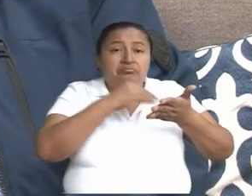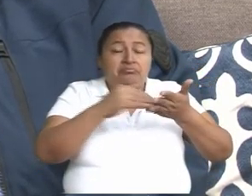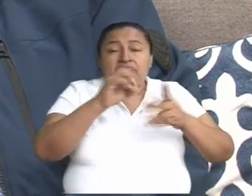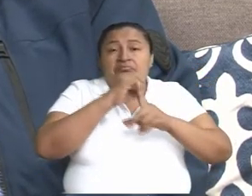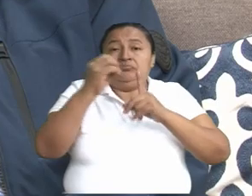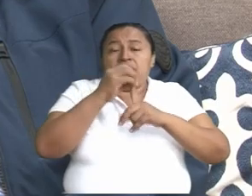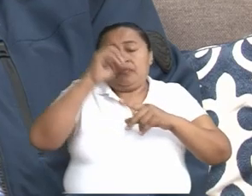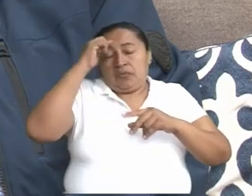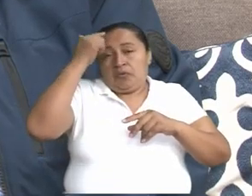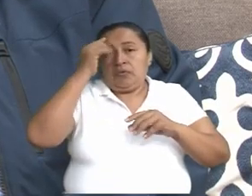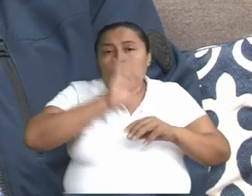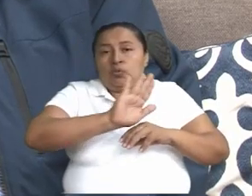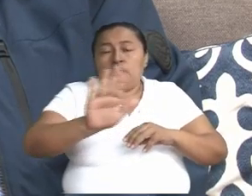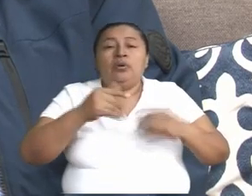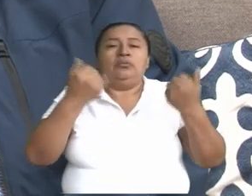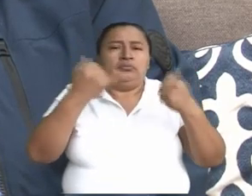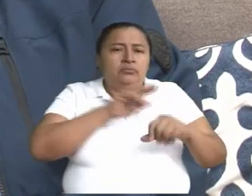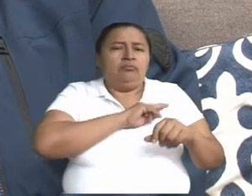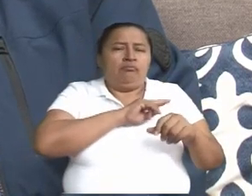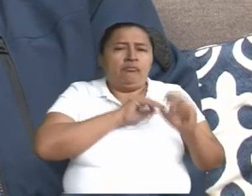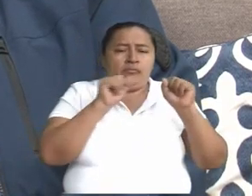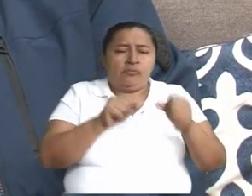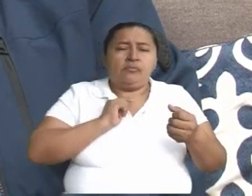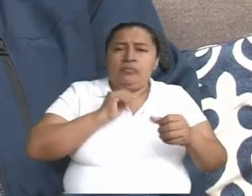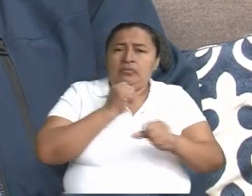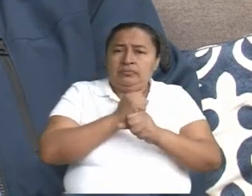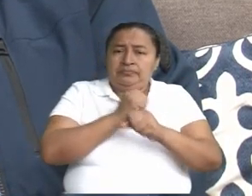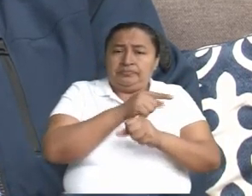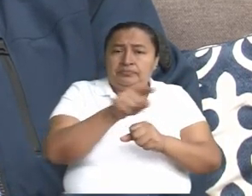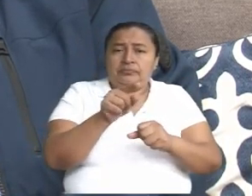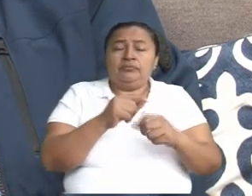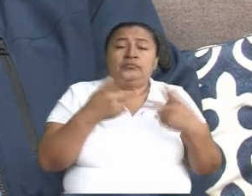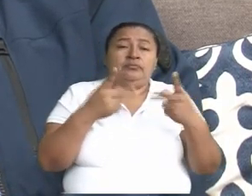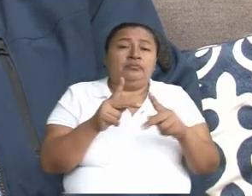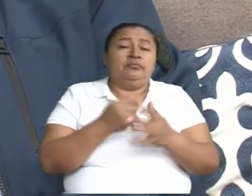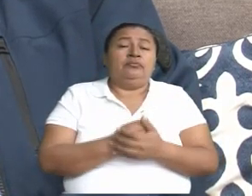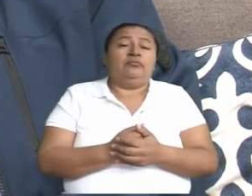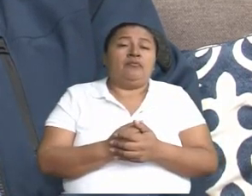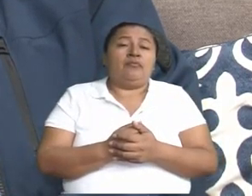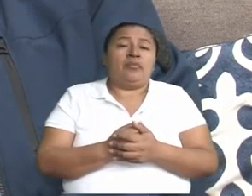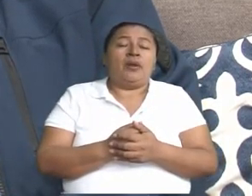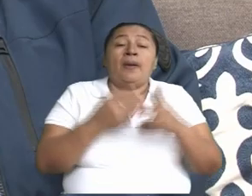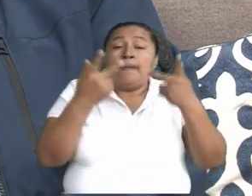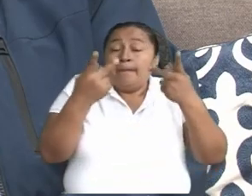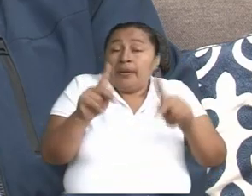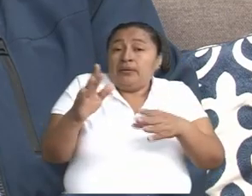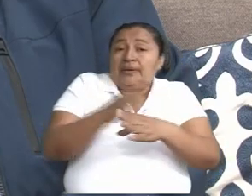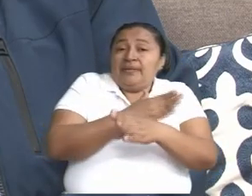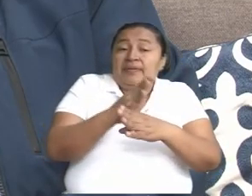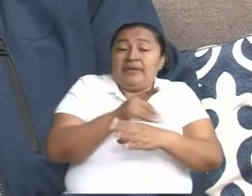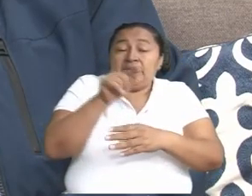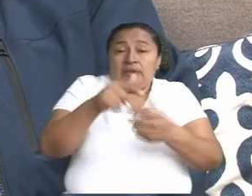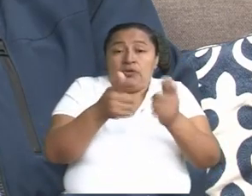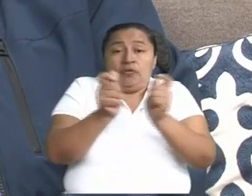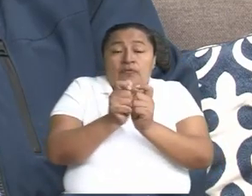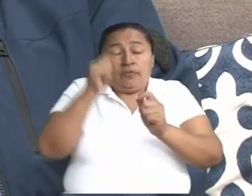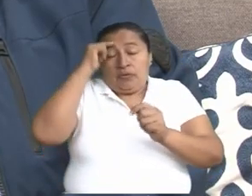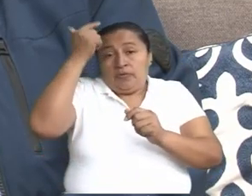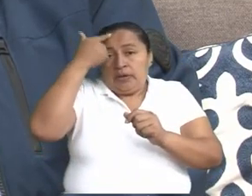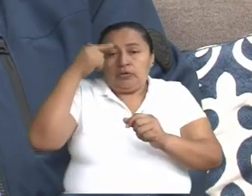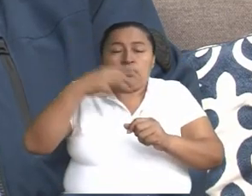su poder y son legales, pero no son legítimos. ¿Ya? La diferencia de los gobiernos de izquierda es que son